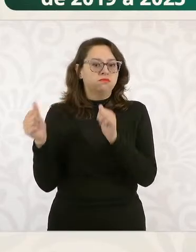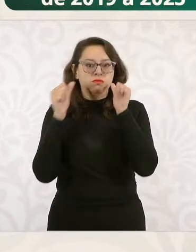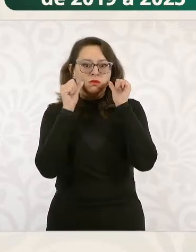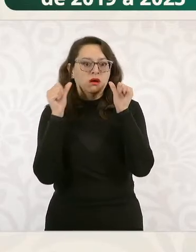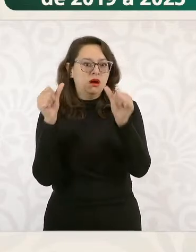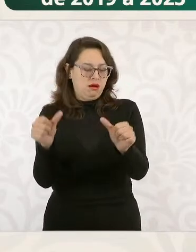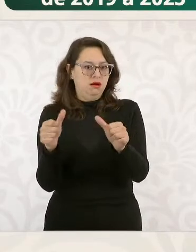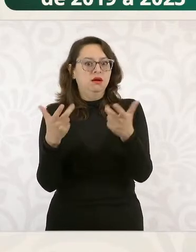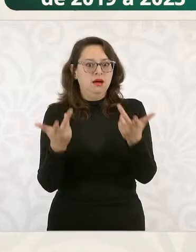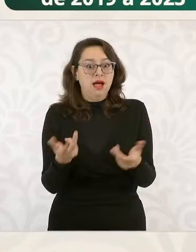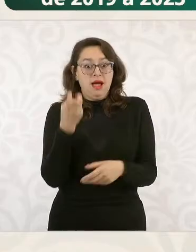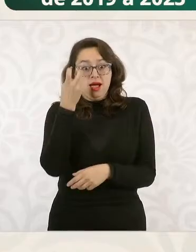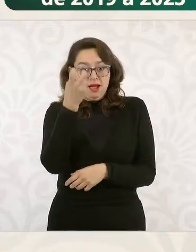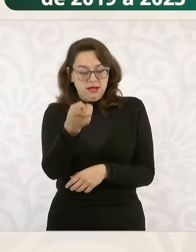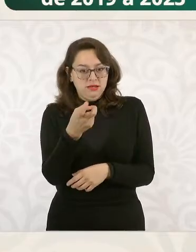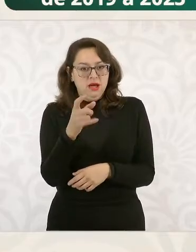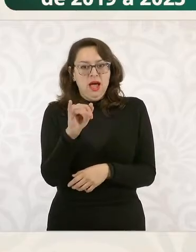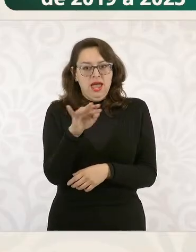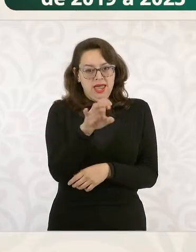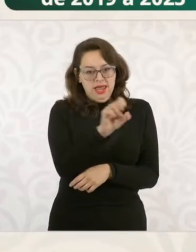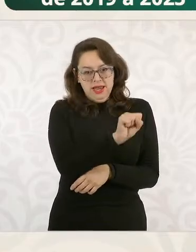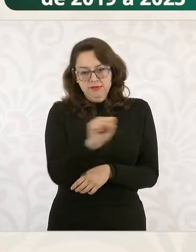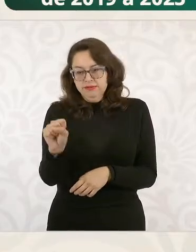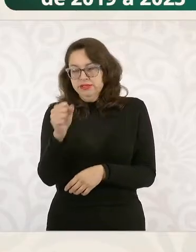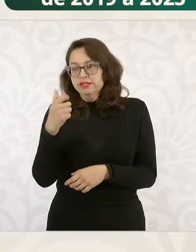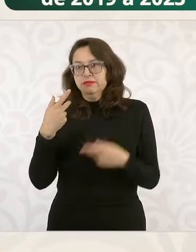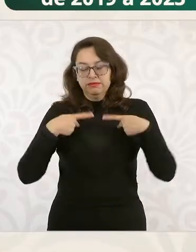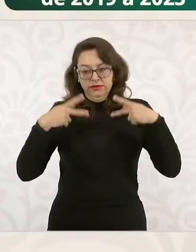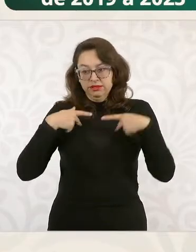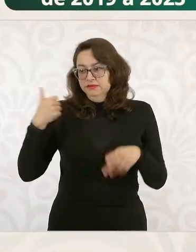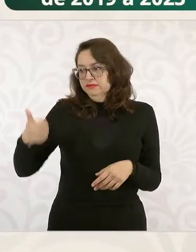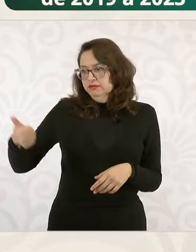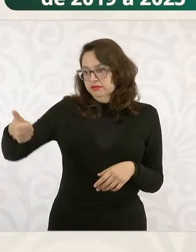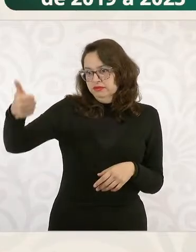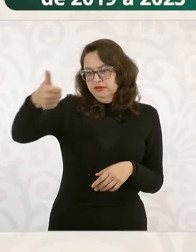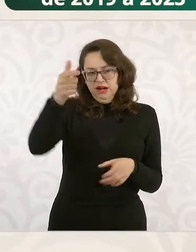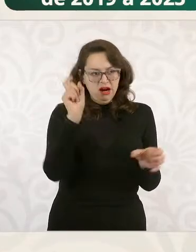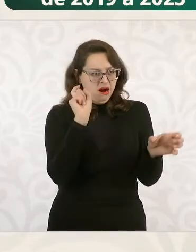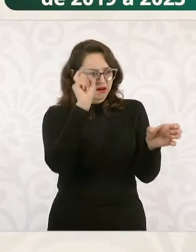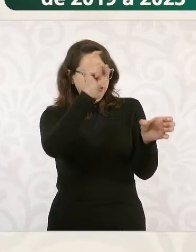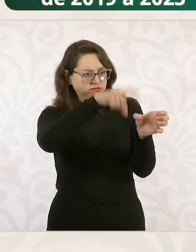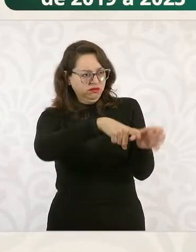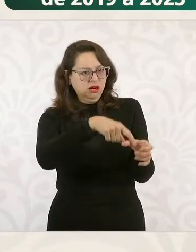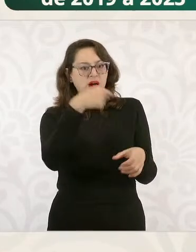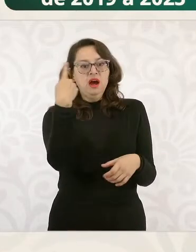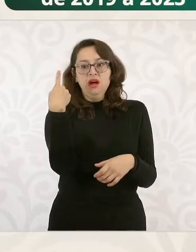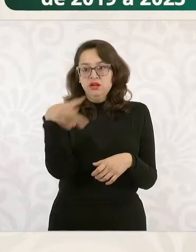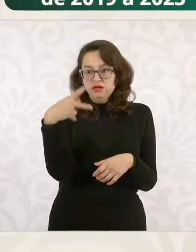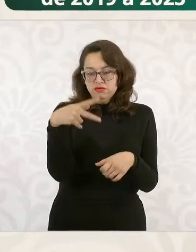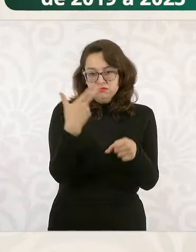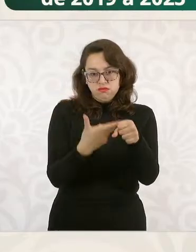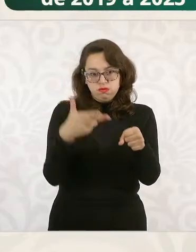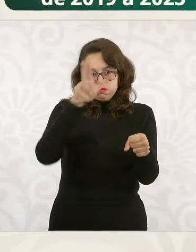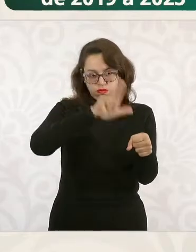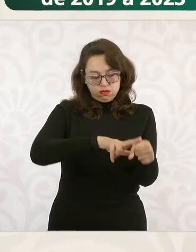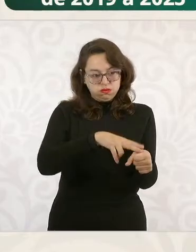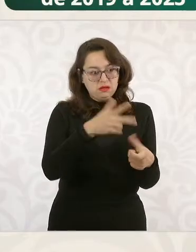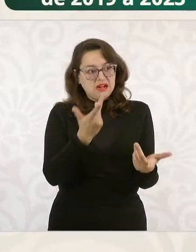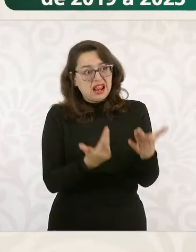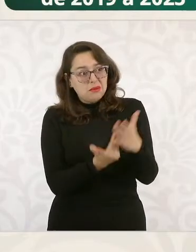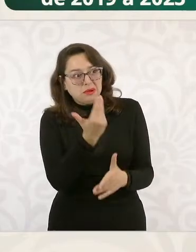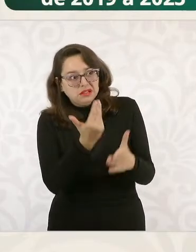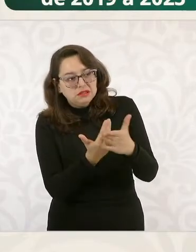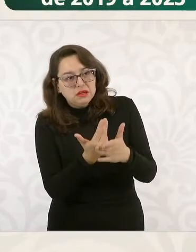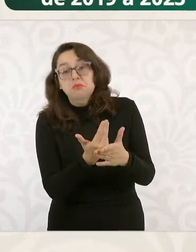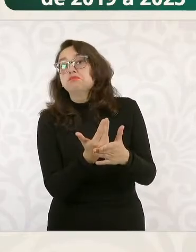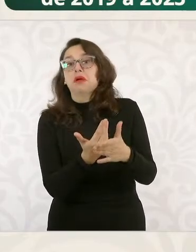IMSS está adscrito a una unidad de medicina familiar y a un consultorio. Pues abrimos más turnos de consultorio para poder